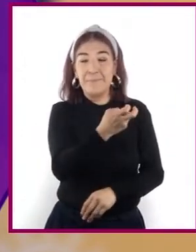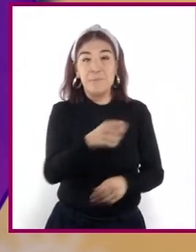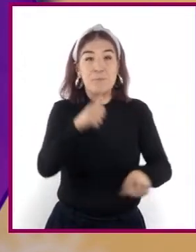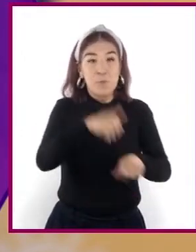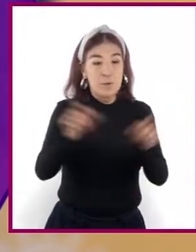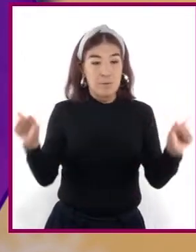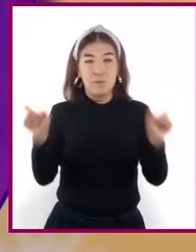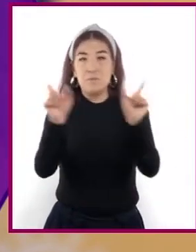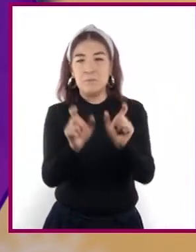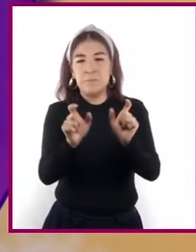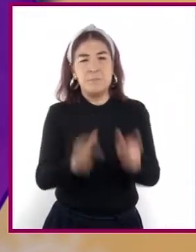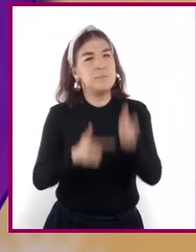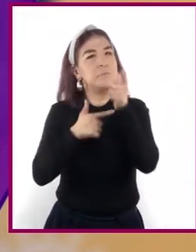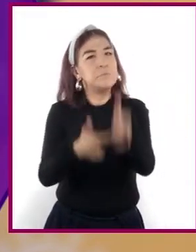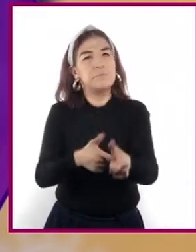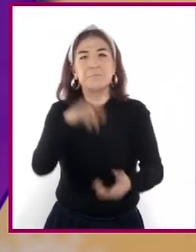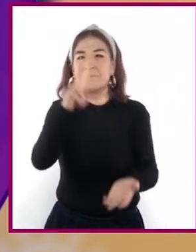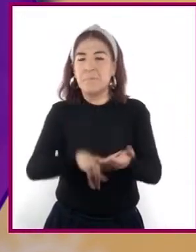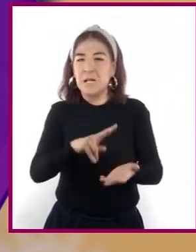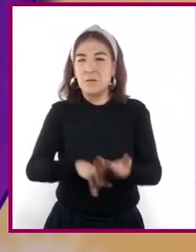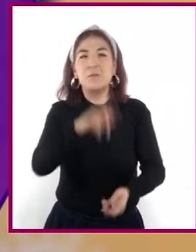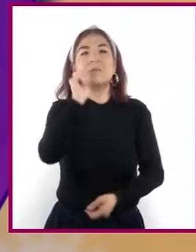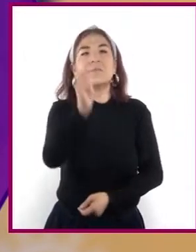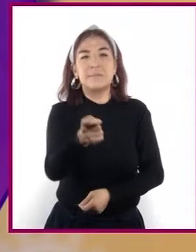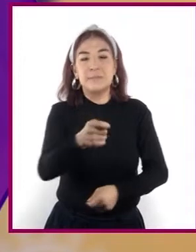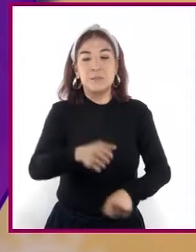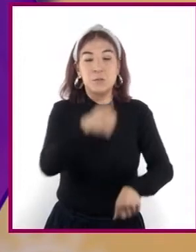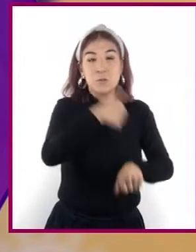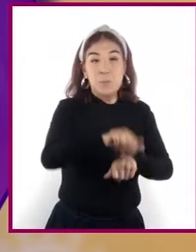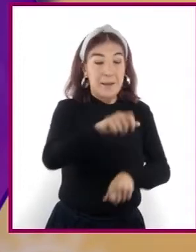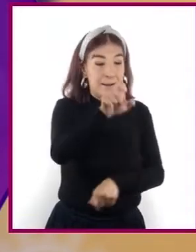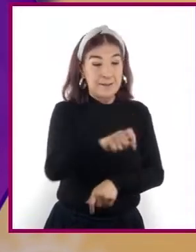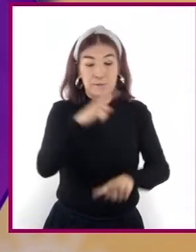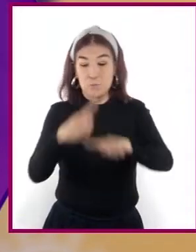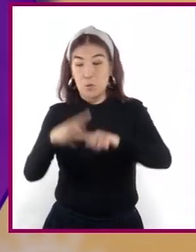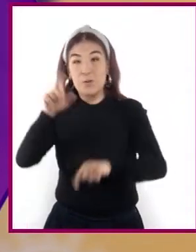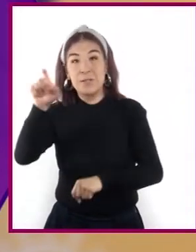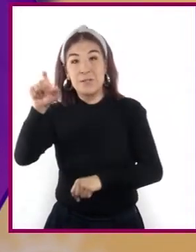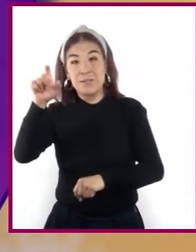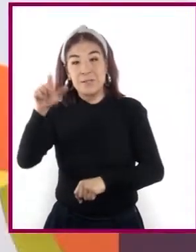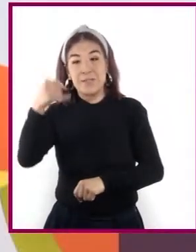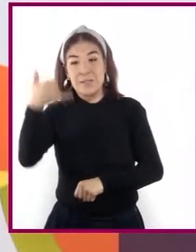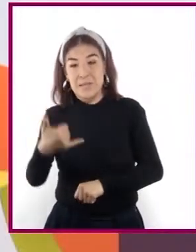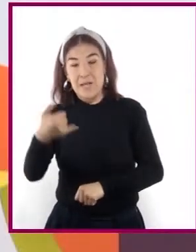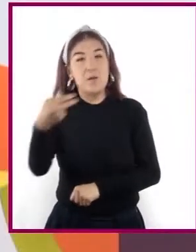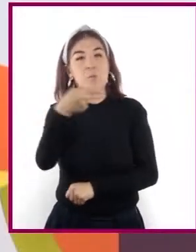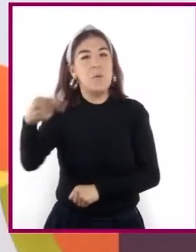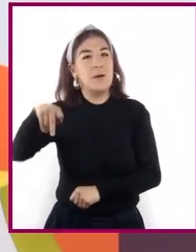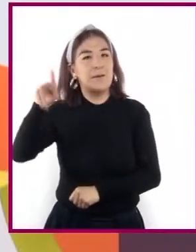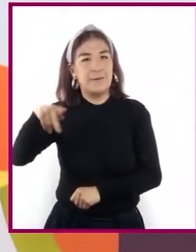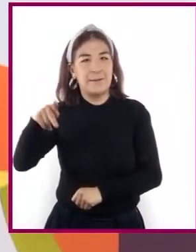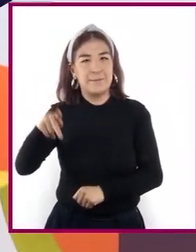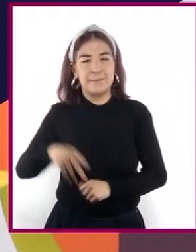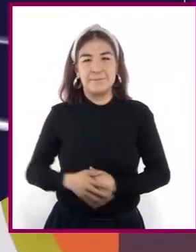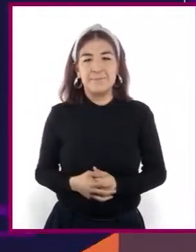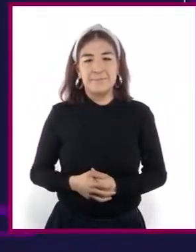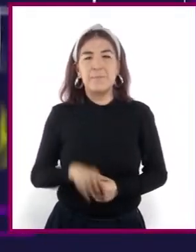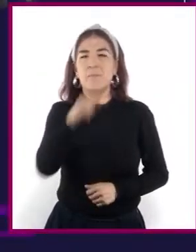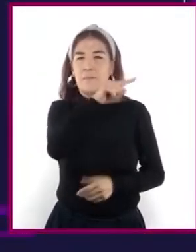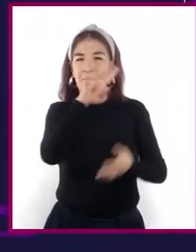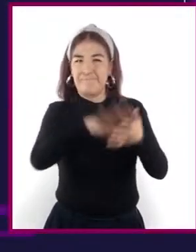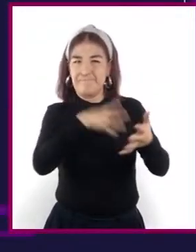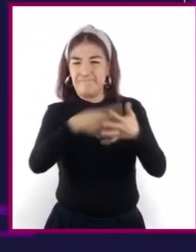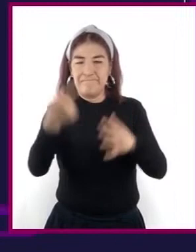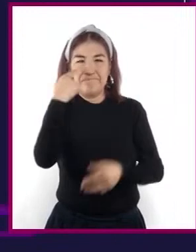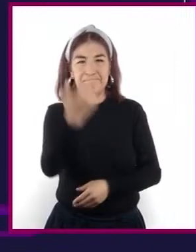magnitudes es un valor constante, es decir, X por Y es igual a K. En la tabla